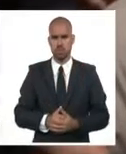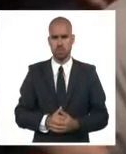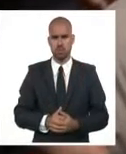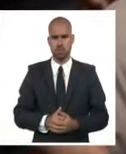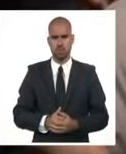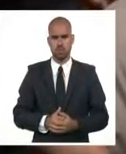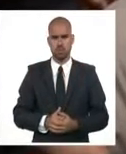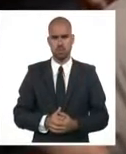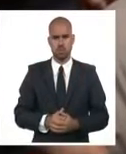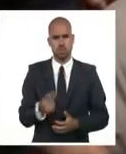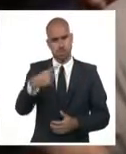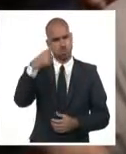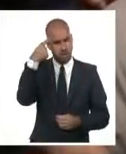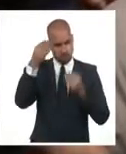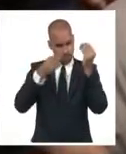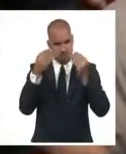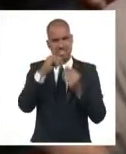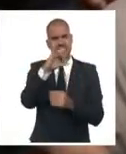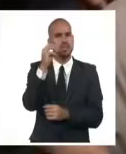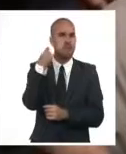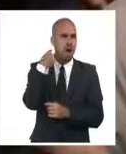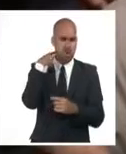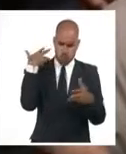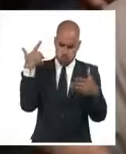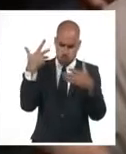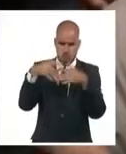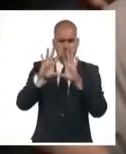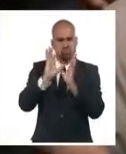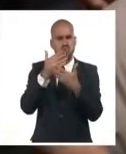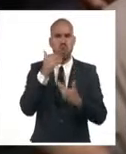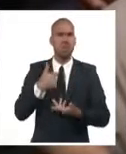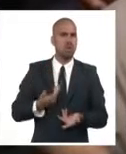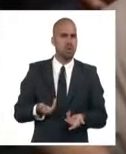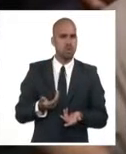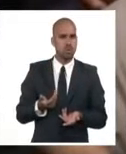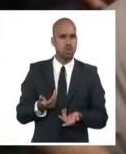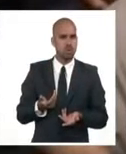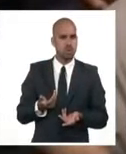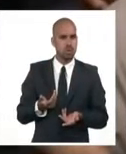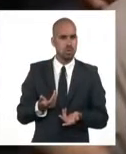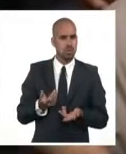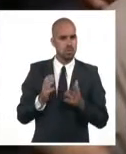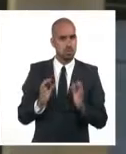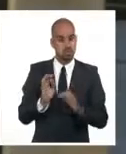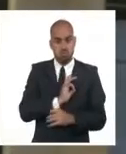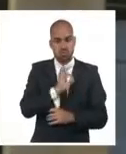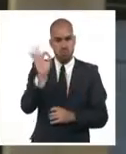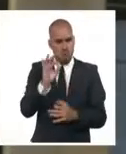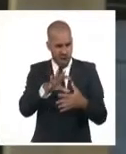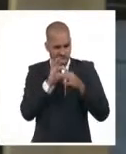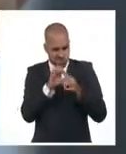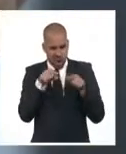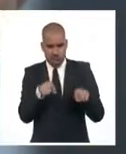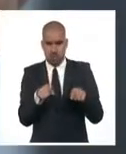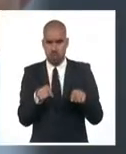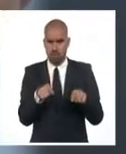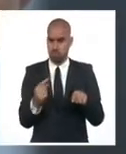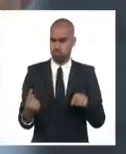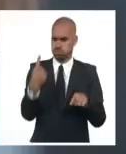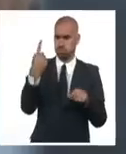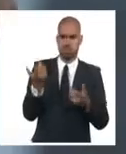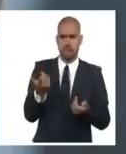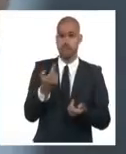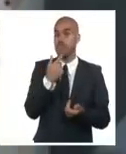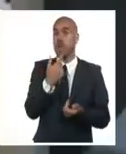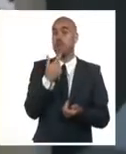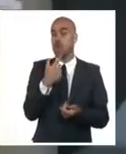Piensen en todo lo que ha ocurrido en esos 60 años. No habíamos tenido episodios de este tipo. No es la primera vez que una masacre